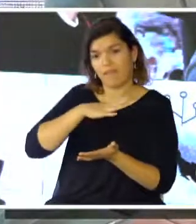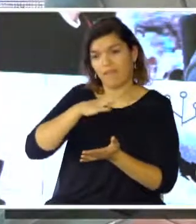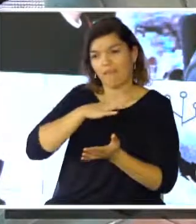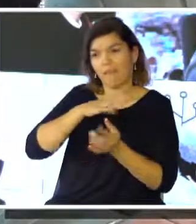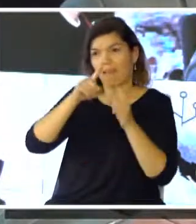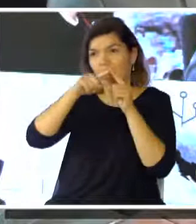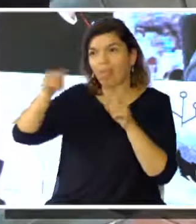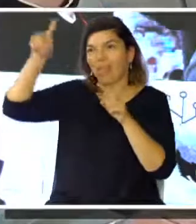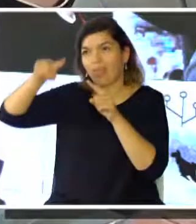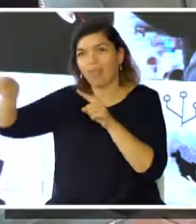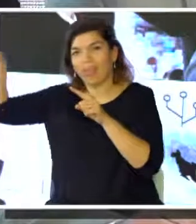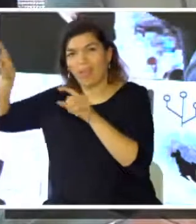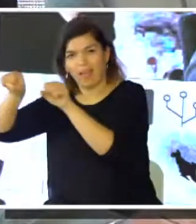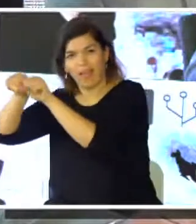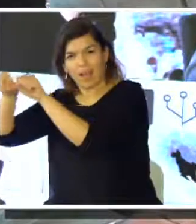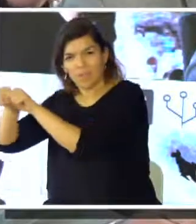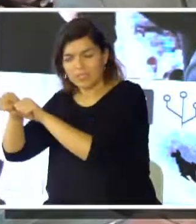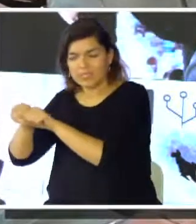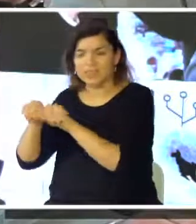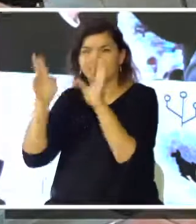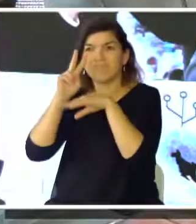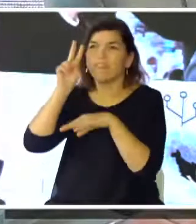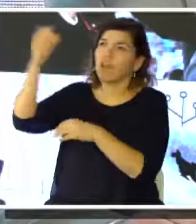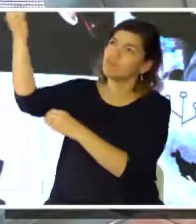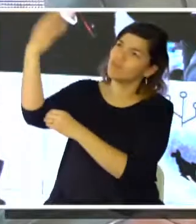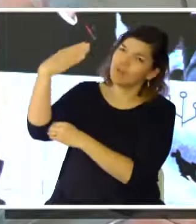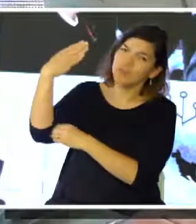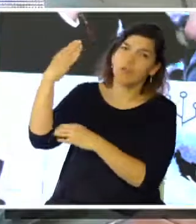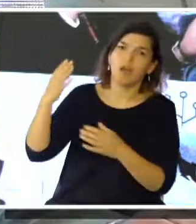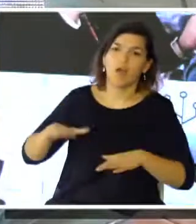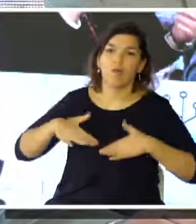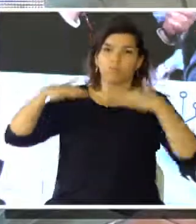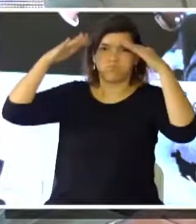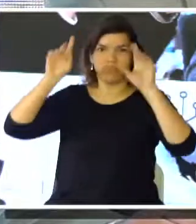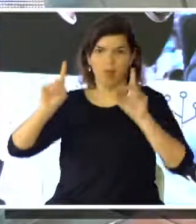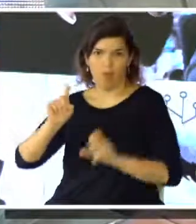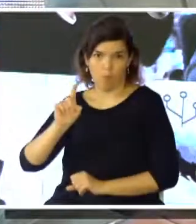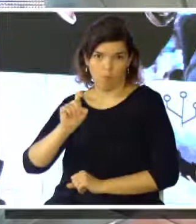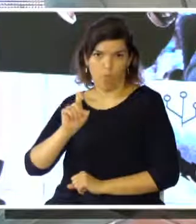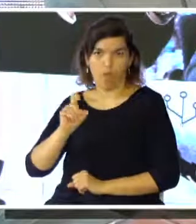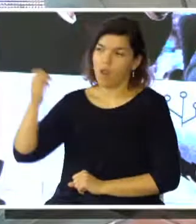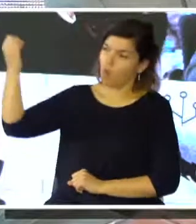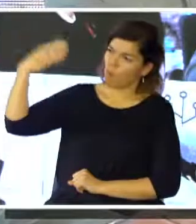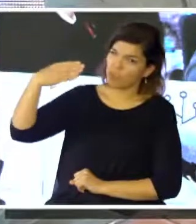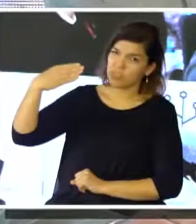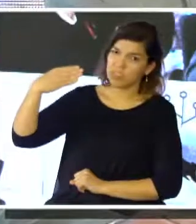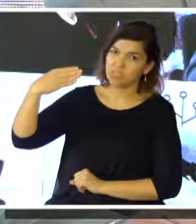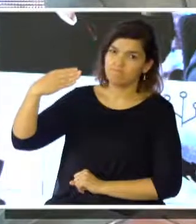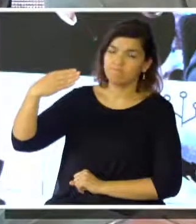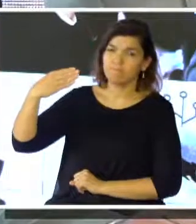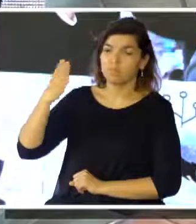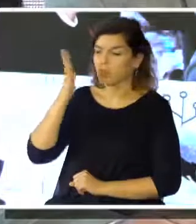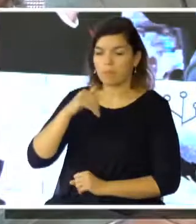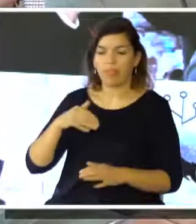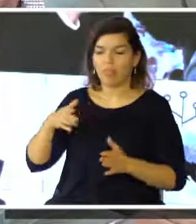colgando y que la cruzan de lado a lado y que uno casi no puede ver el sol en ciudades que se inundan en ciudades que la luz casi uno no puede